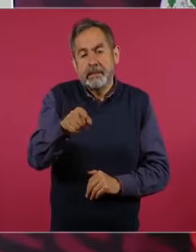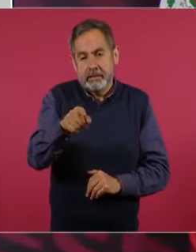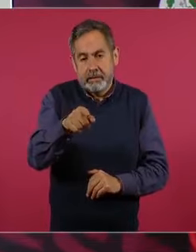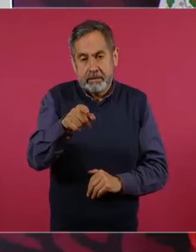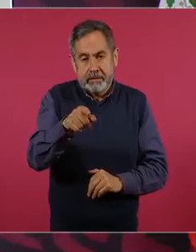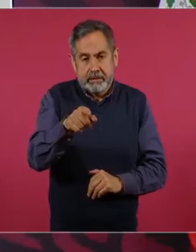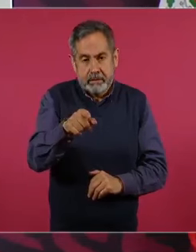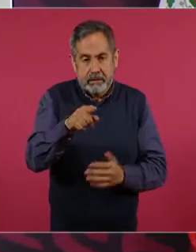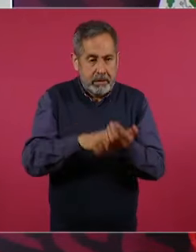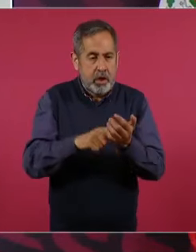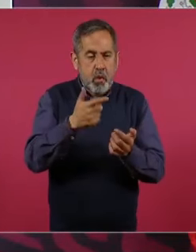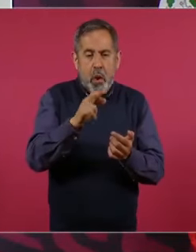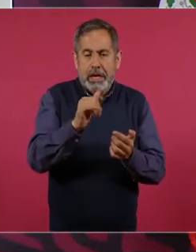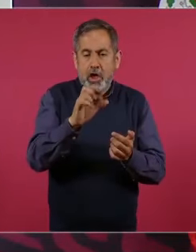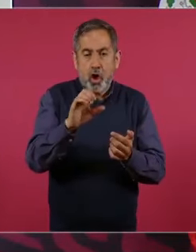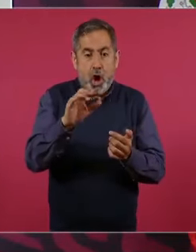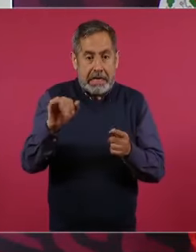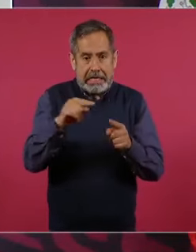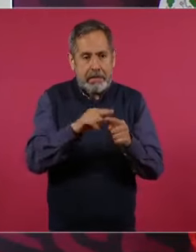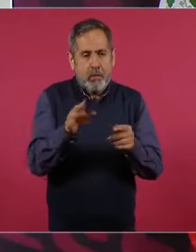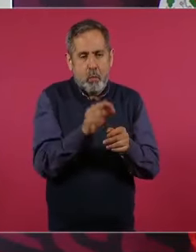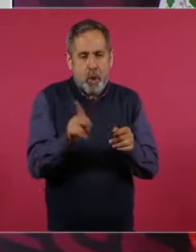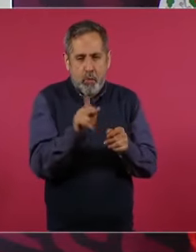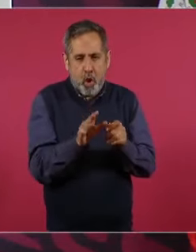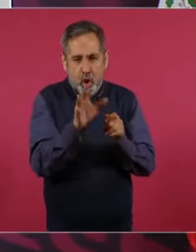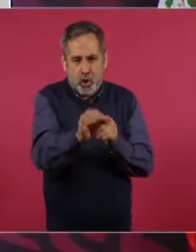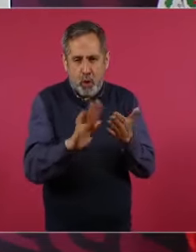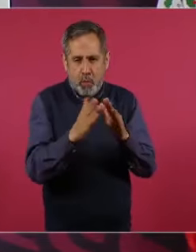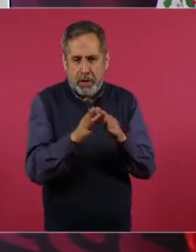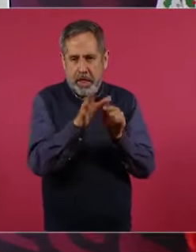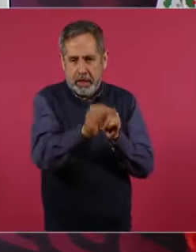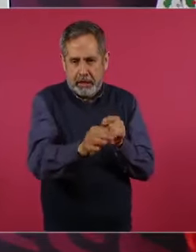en Guajicori, en una comunidad,